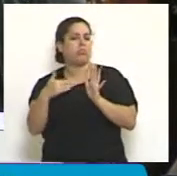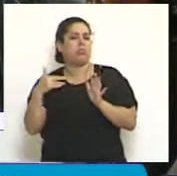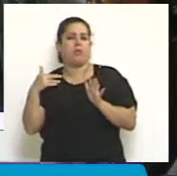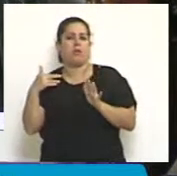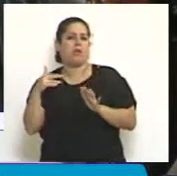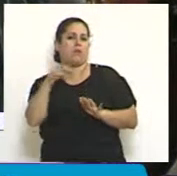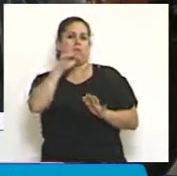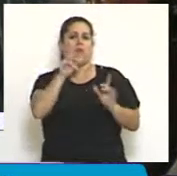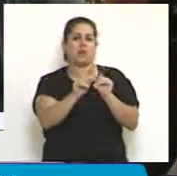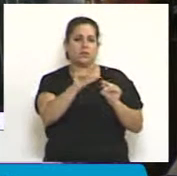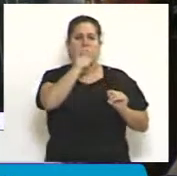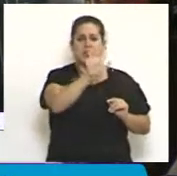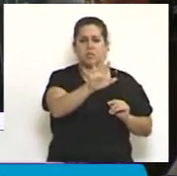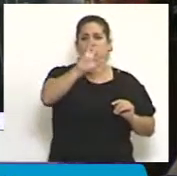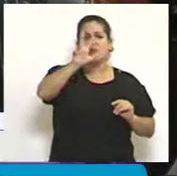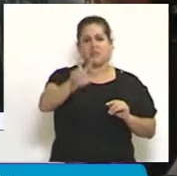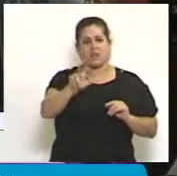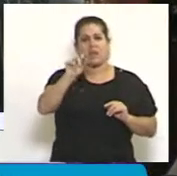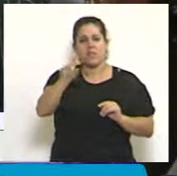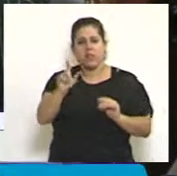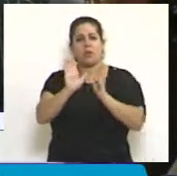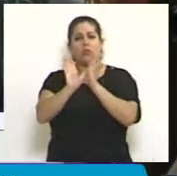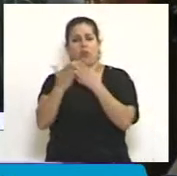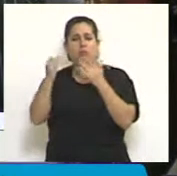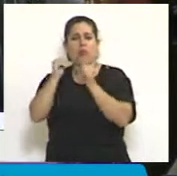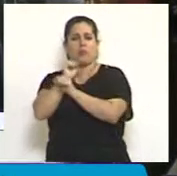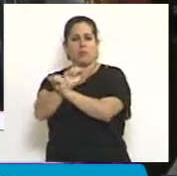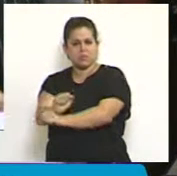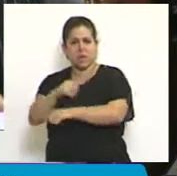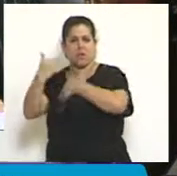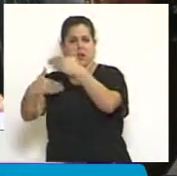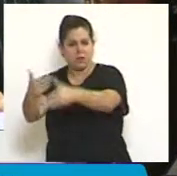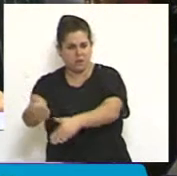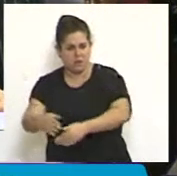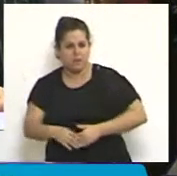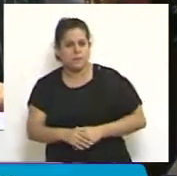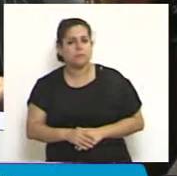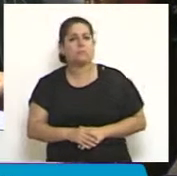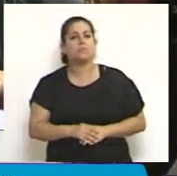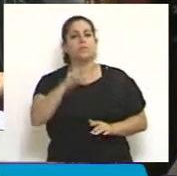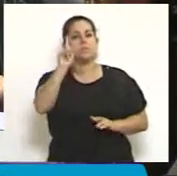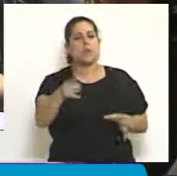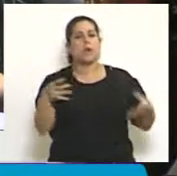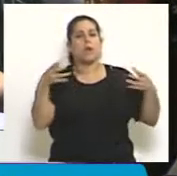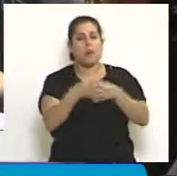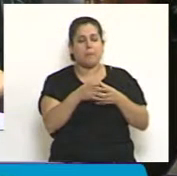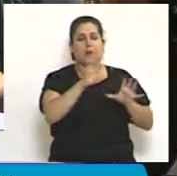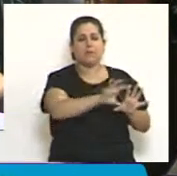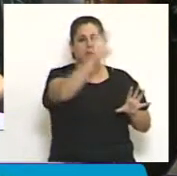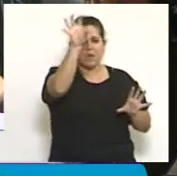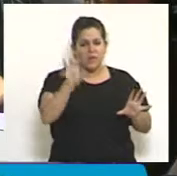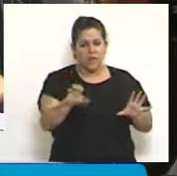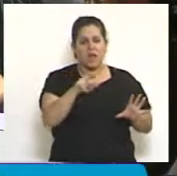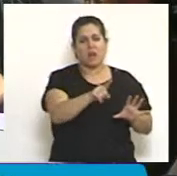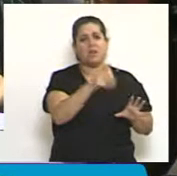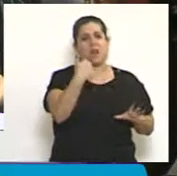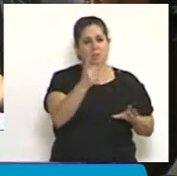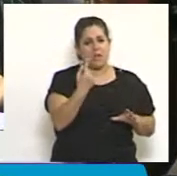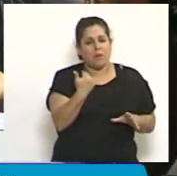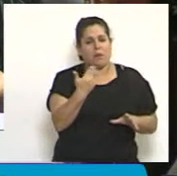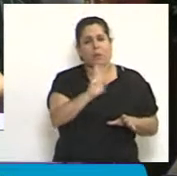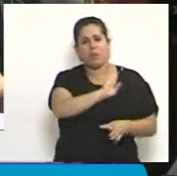Económico, Tribunales Federales de Juicio de Distrito, Tribunales Federales de Juicio en lo Penal Económico, Juzgados Federales de